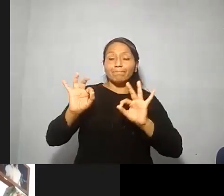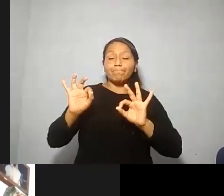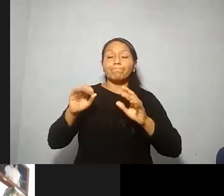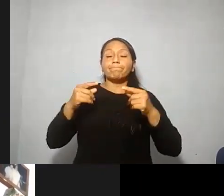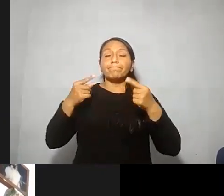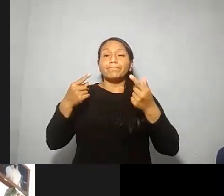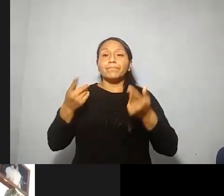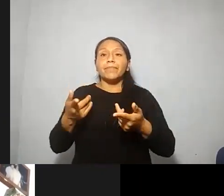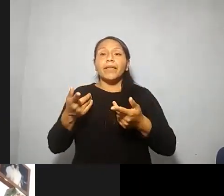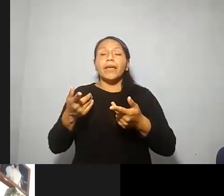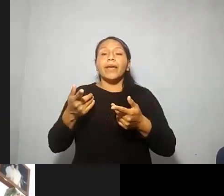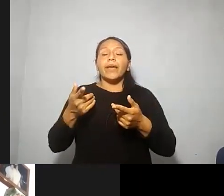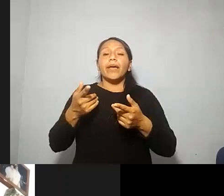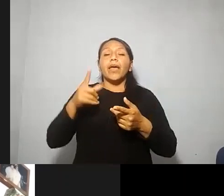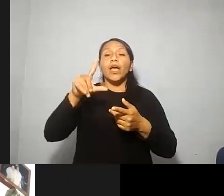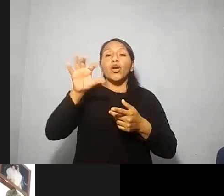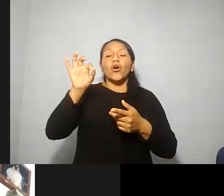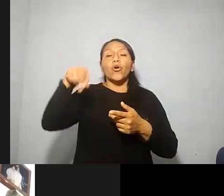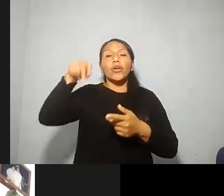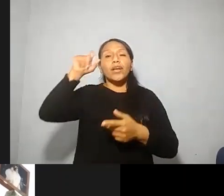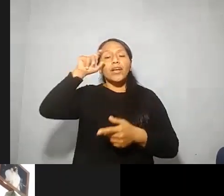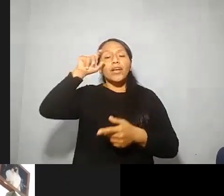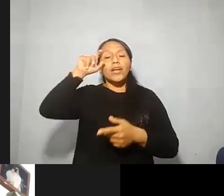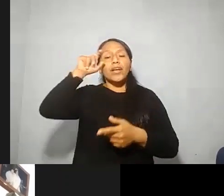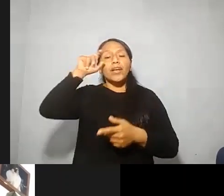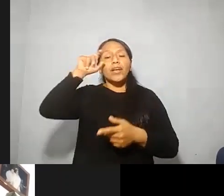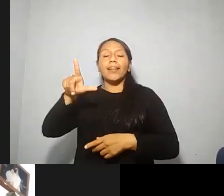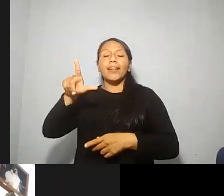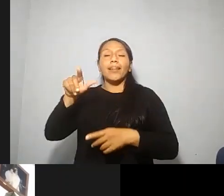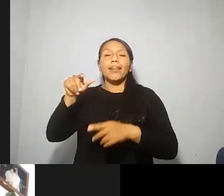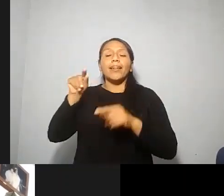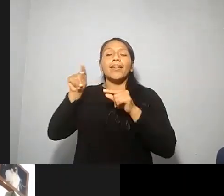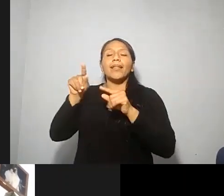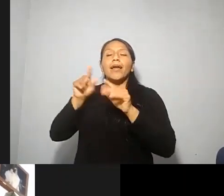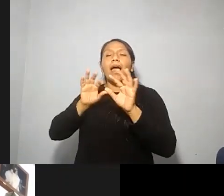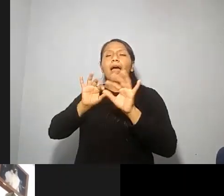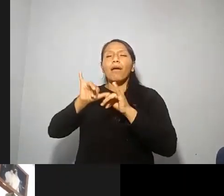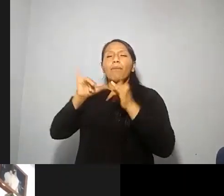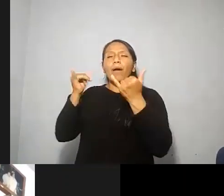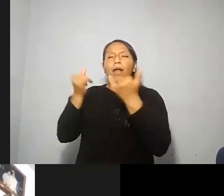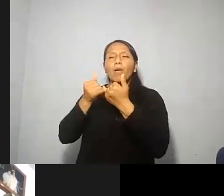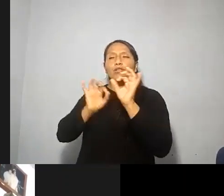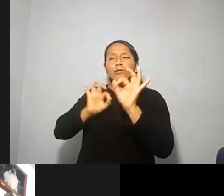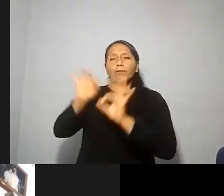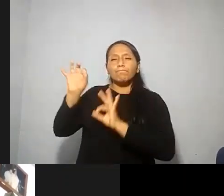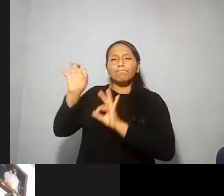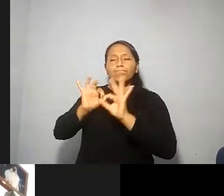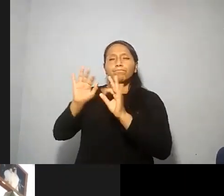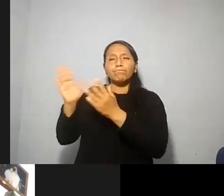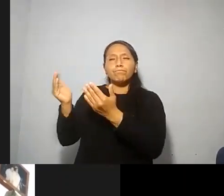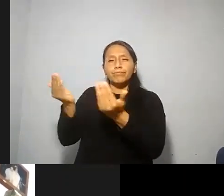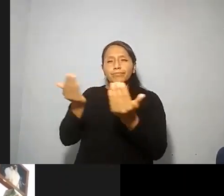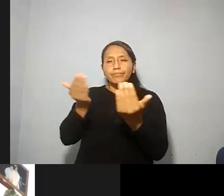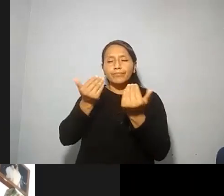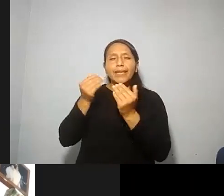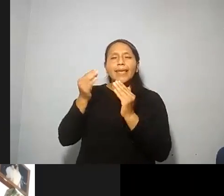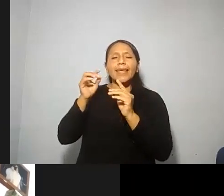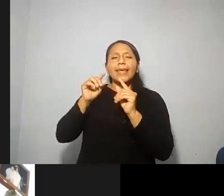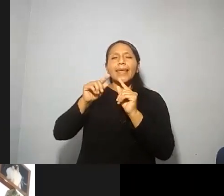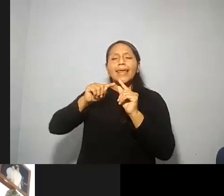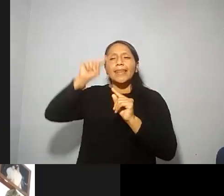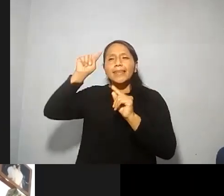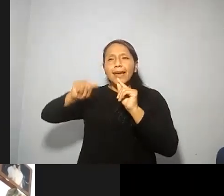el Coneval realiza la evaluación en cuanto a indicadores,